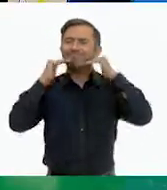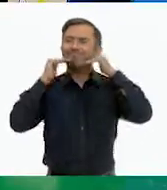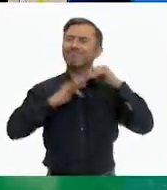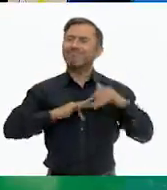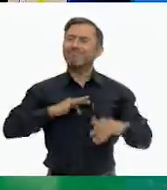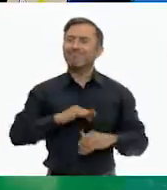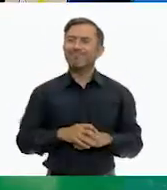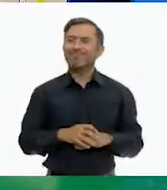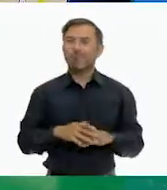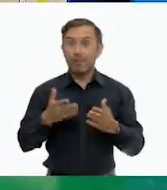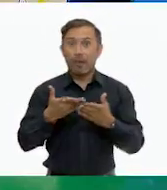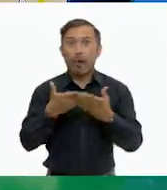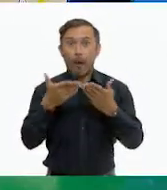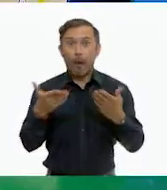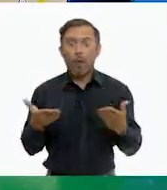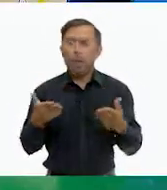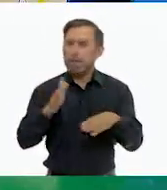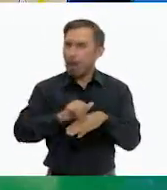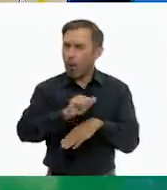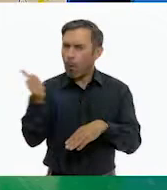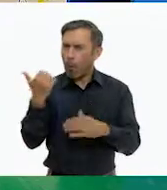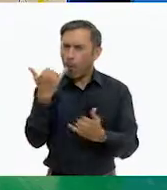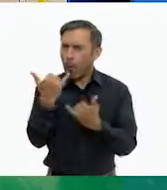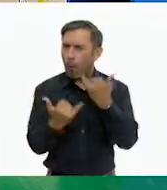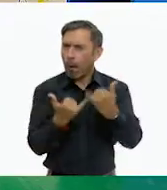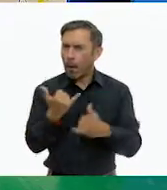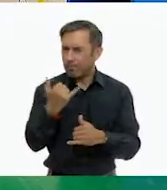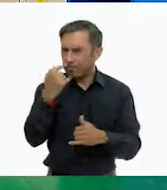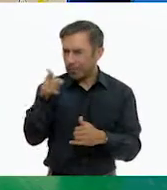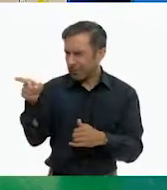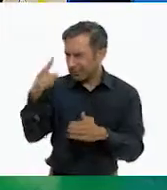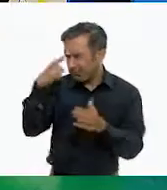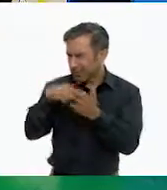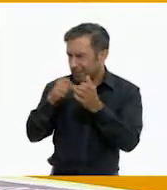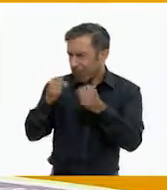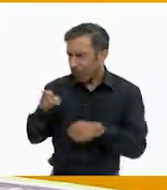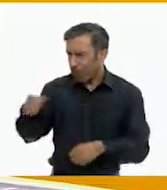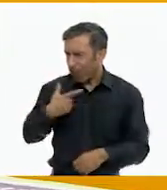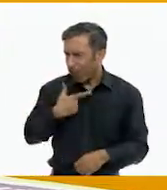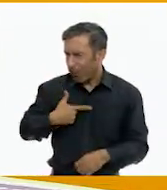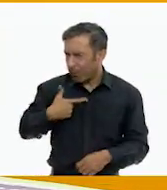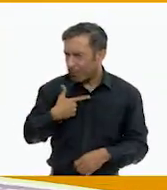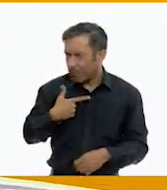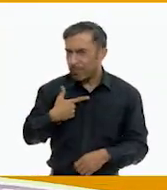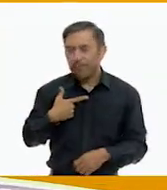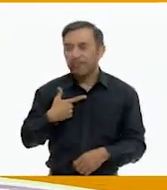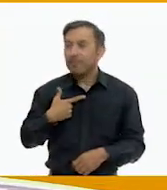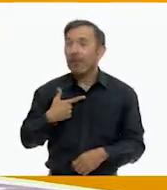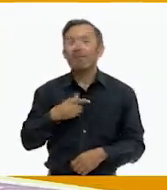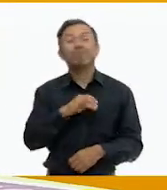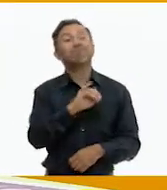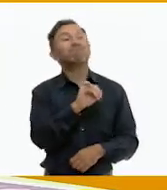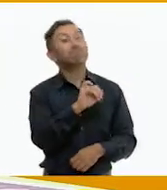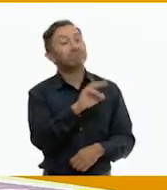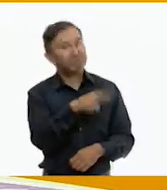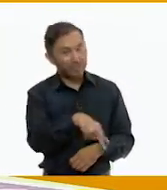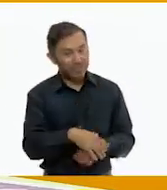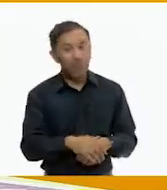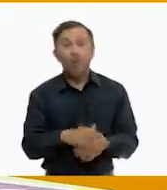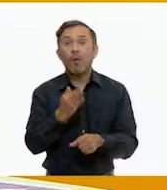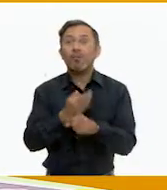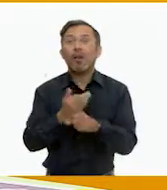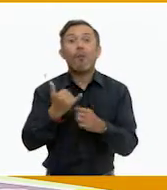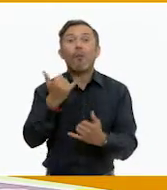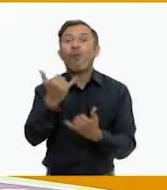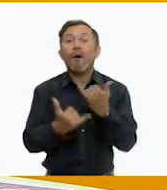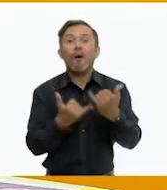jugar a algo que te gusta mucho, maestra Alma Lidia. Cuéntame. Así es, el juego del